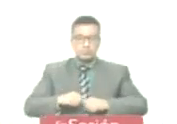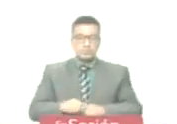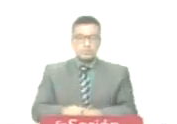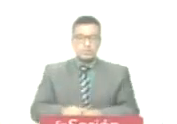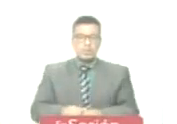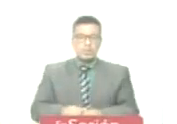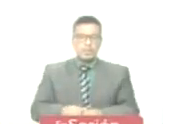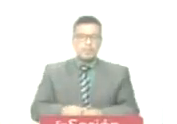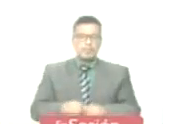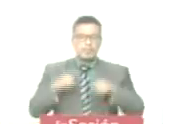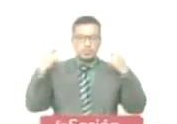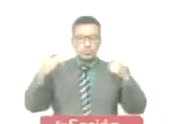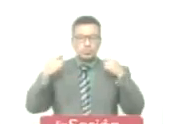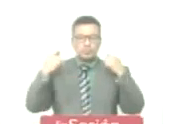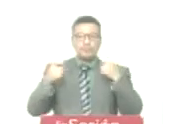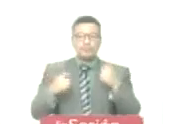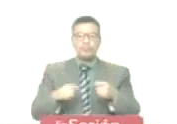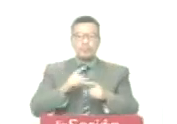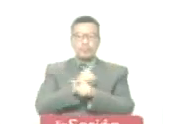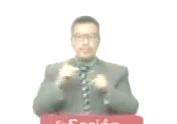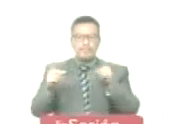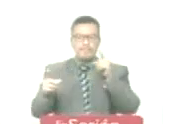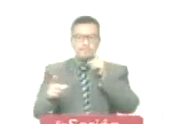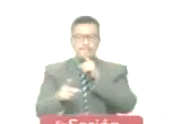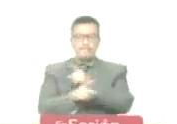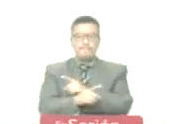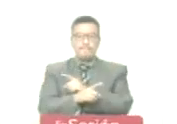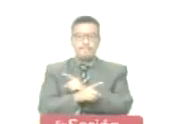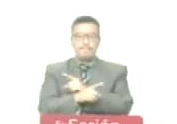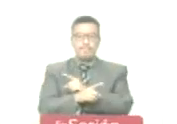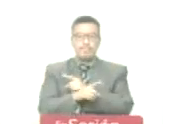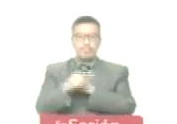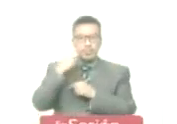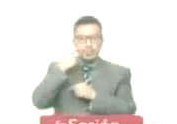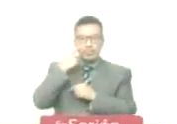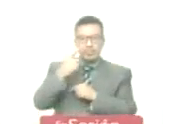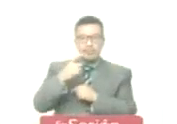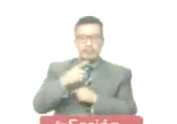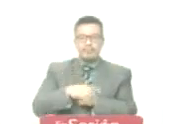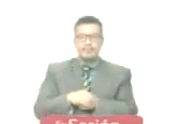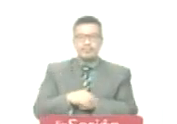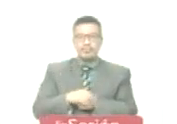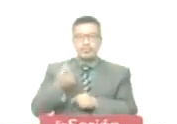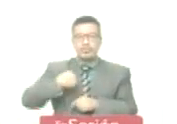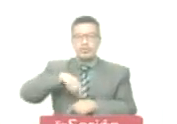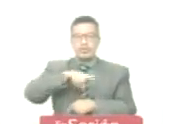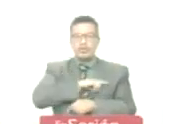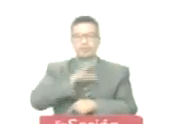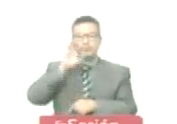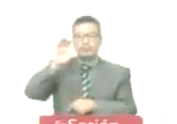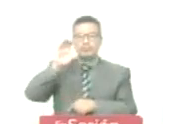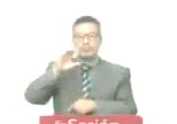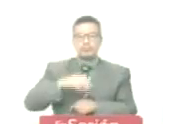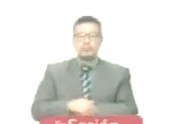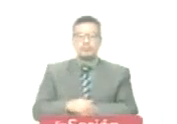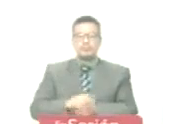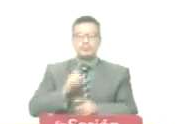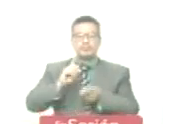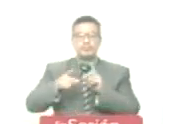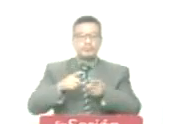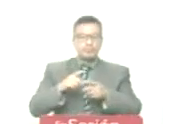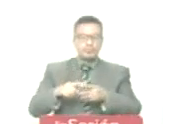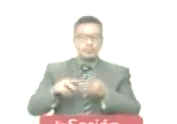de promover un cambio de percepción sobre nuestra patria entre los